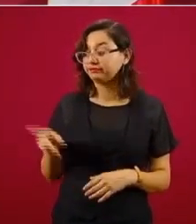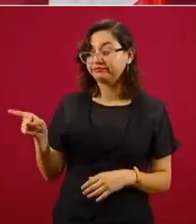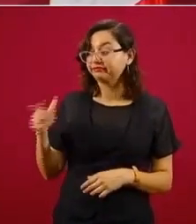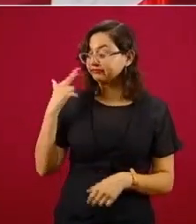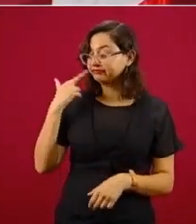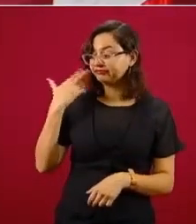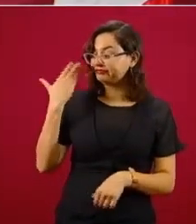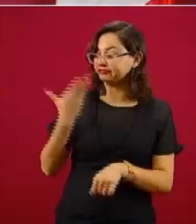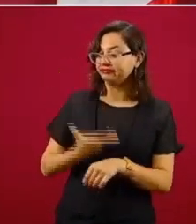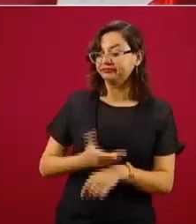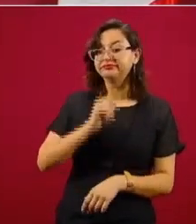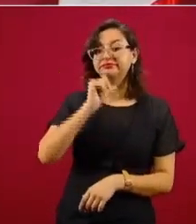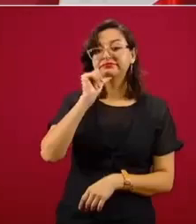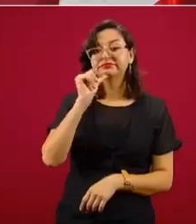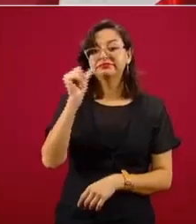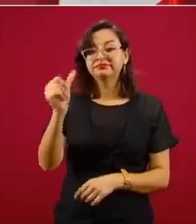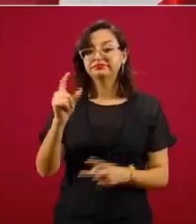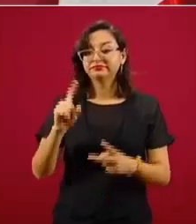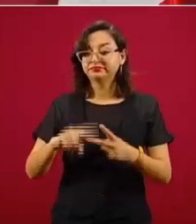irresponsables,